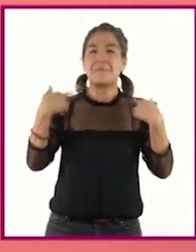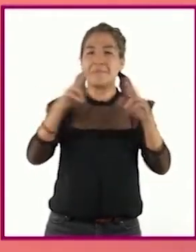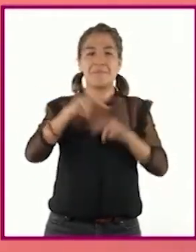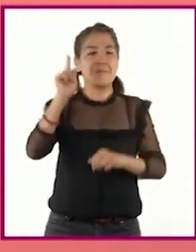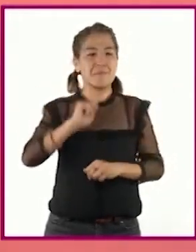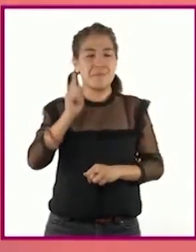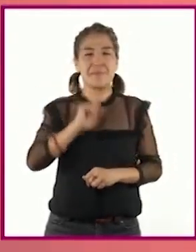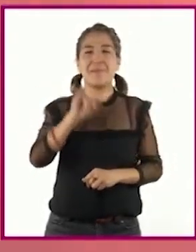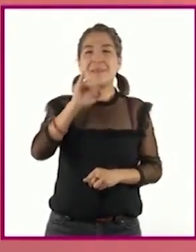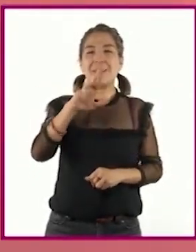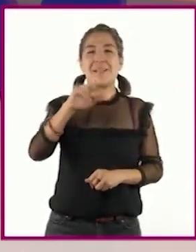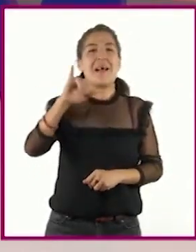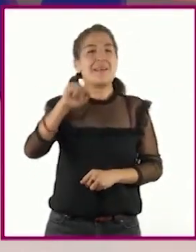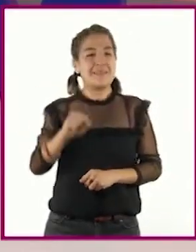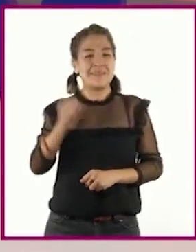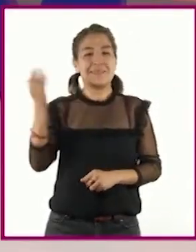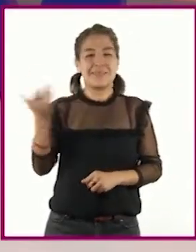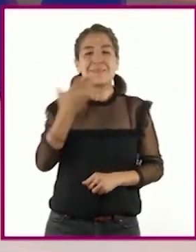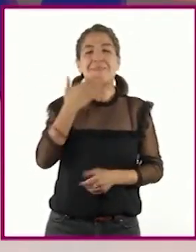Iraíz. Bienvenida, maestra.